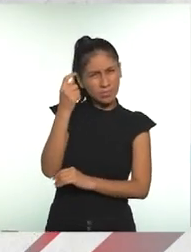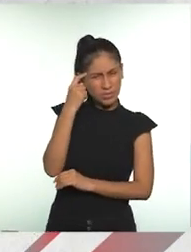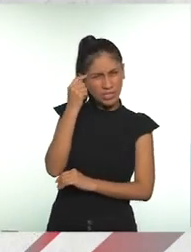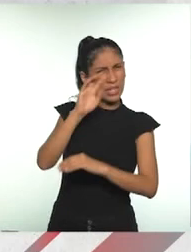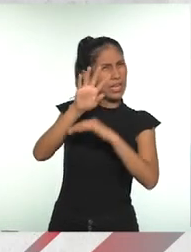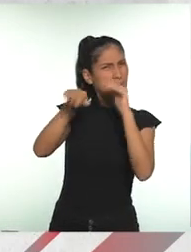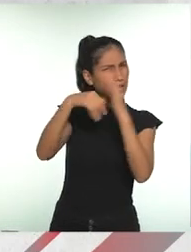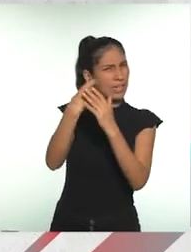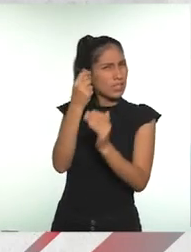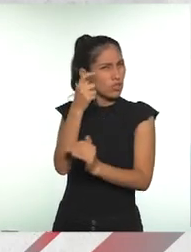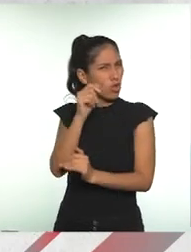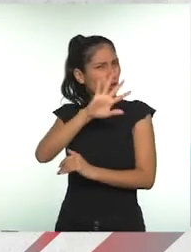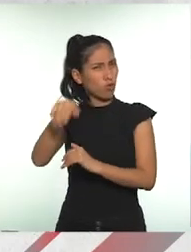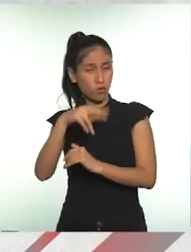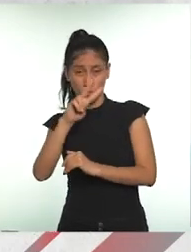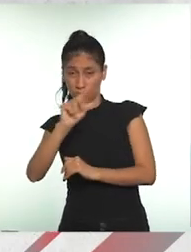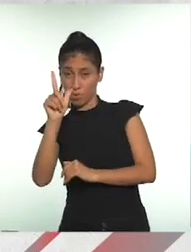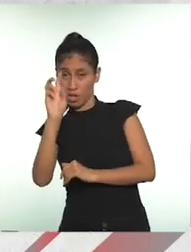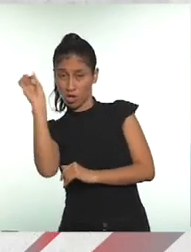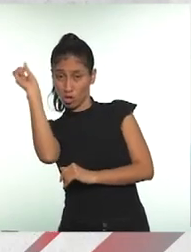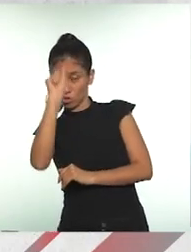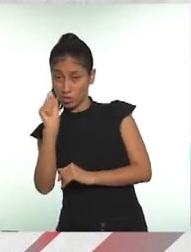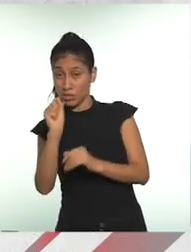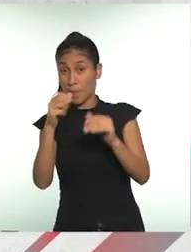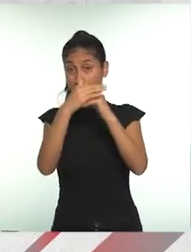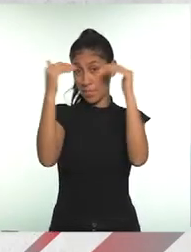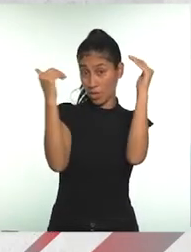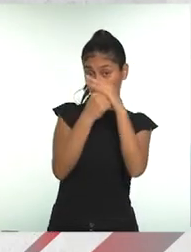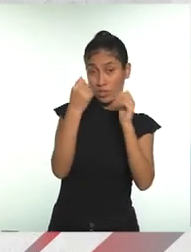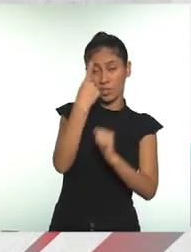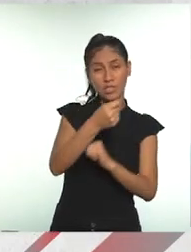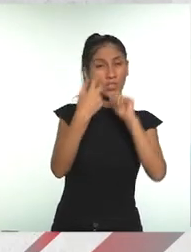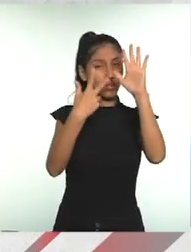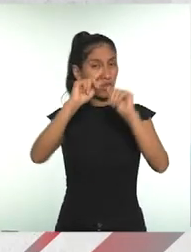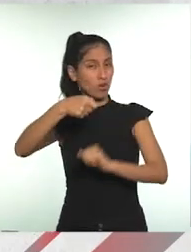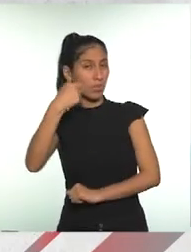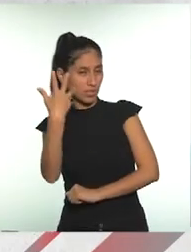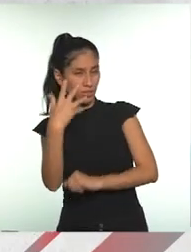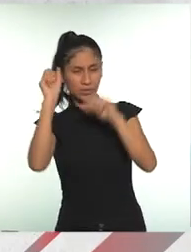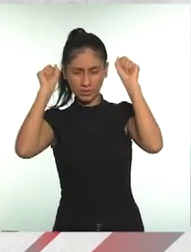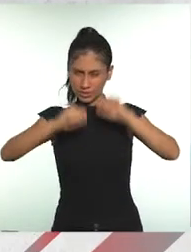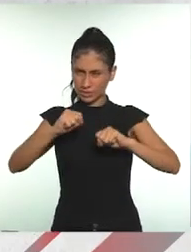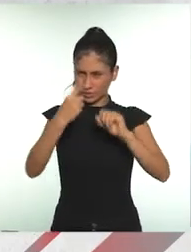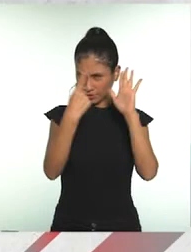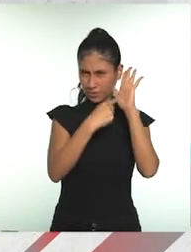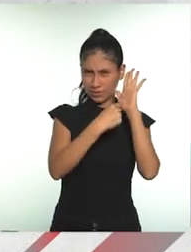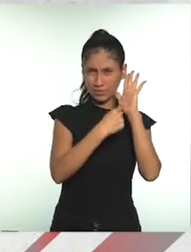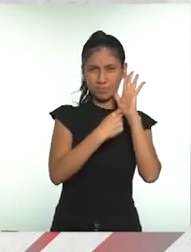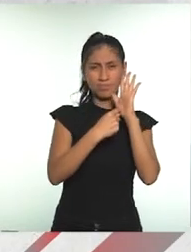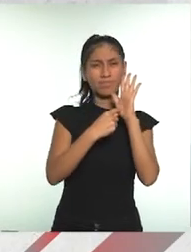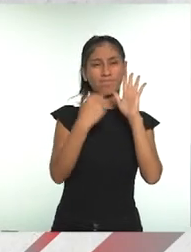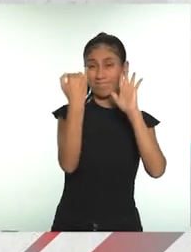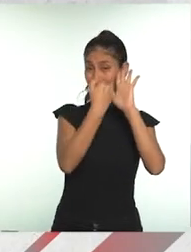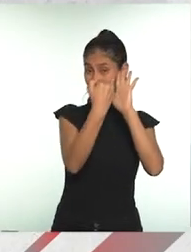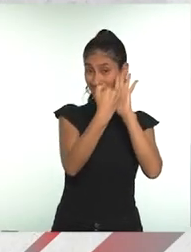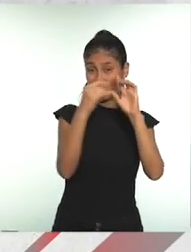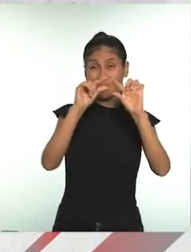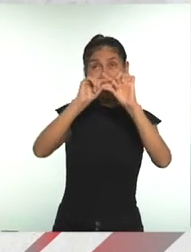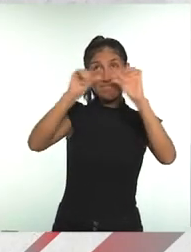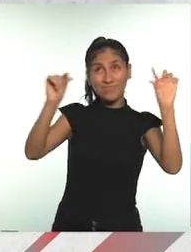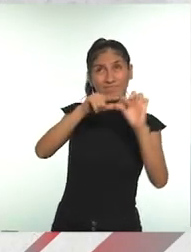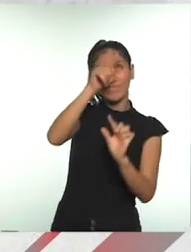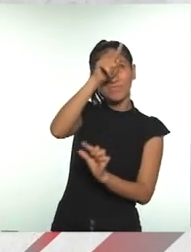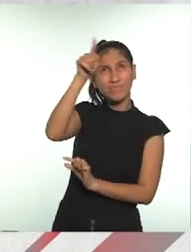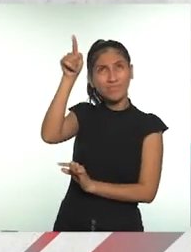que resultarán menores de 18,5. Exacto. Y observen cómo en 18,5 se representa con una